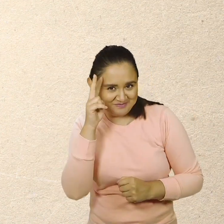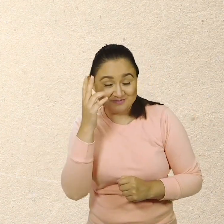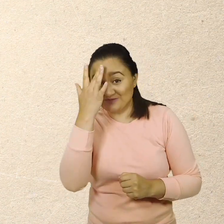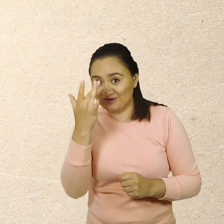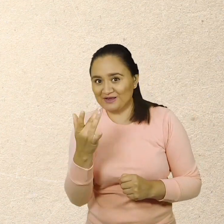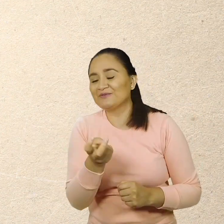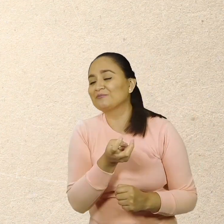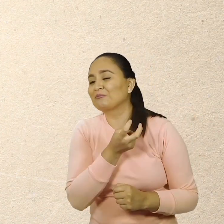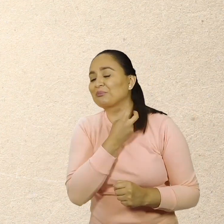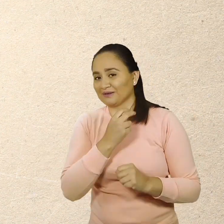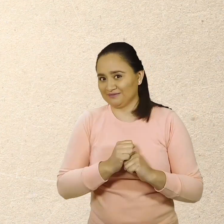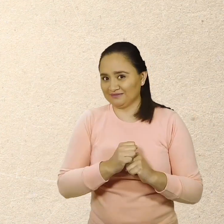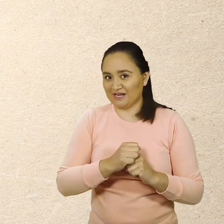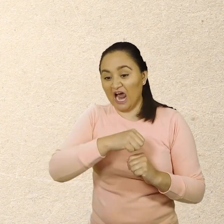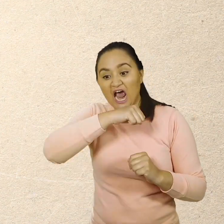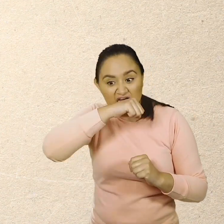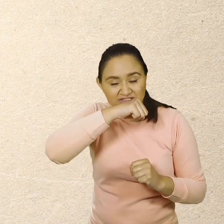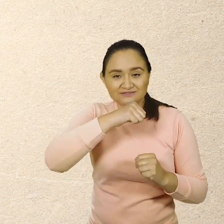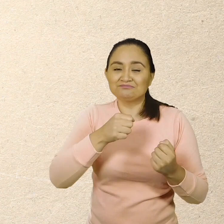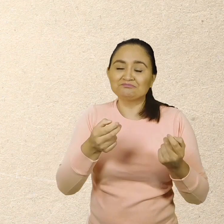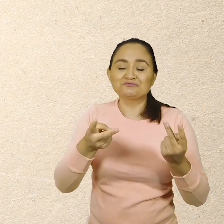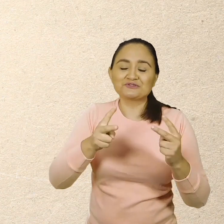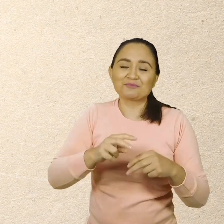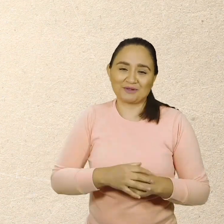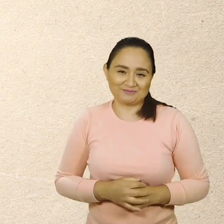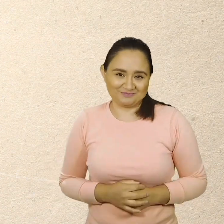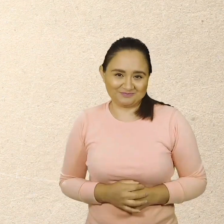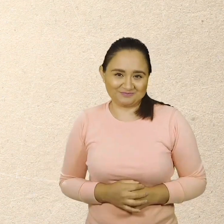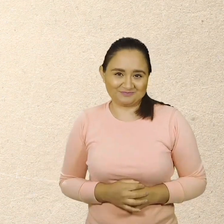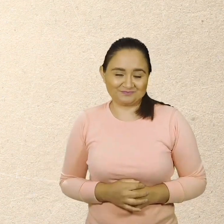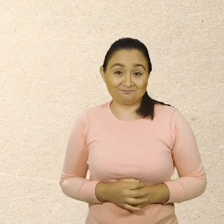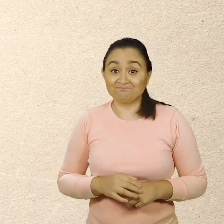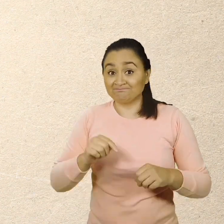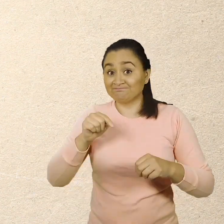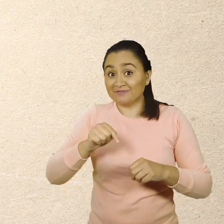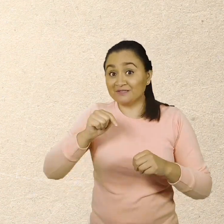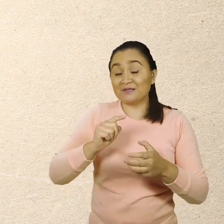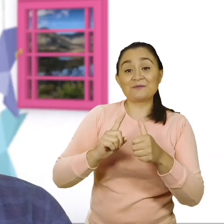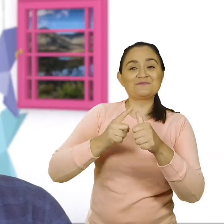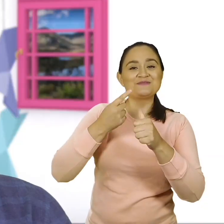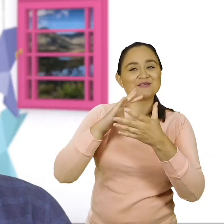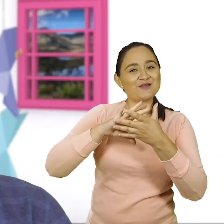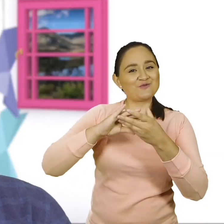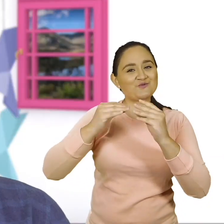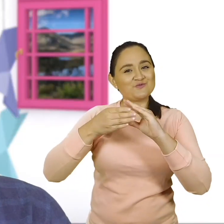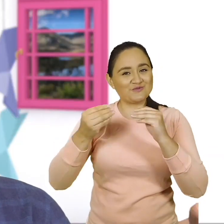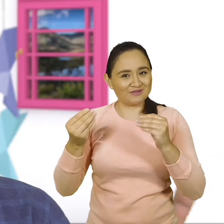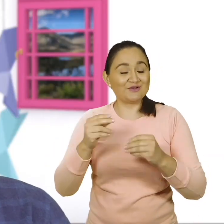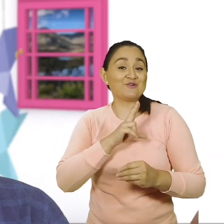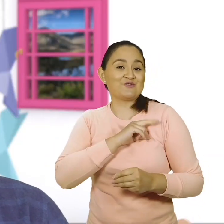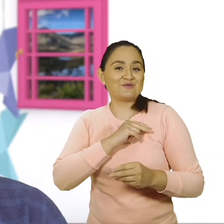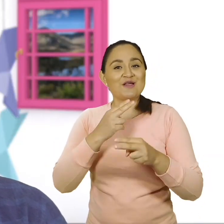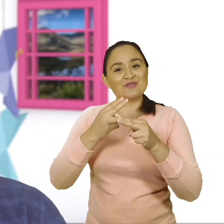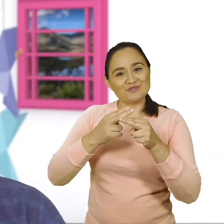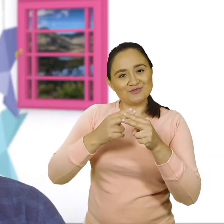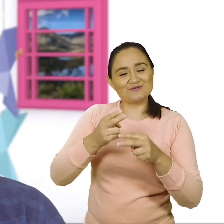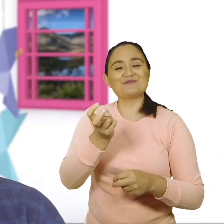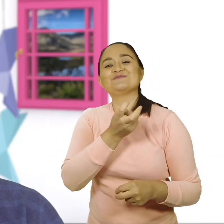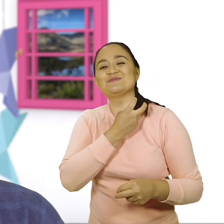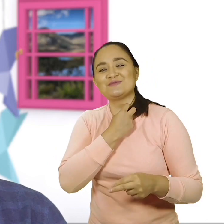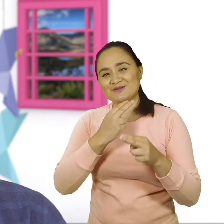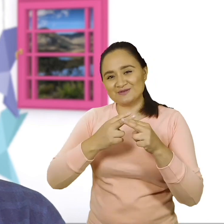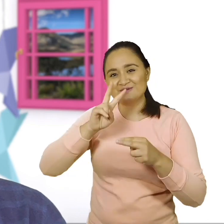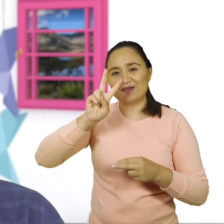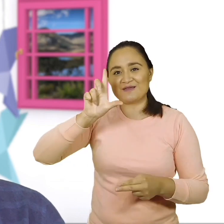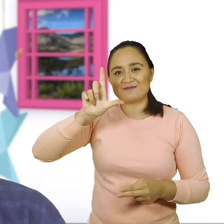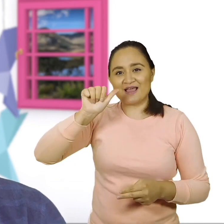Vladimiro. Pícaro porque pica y mordaz porque muerde, claro. Este es el primer capítulo